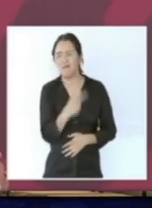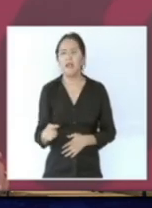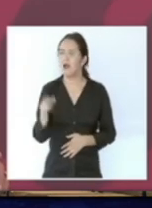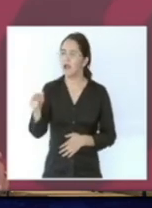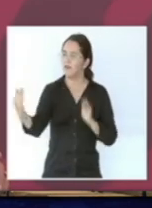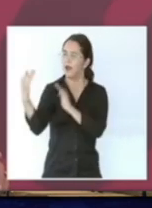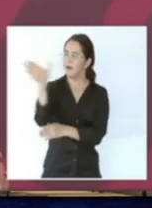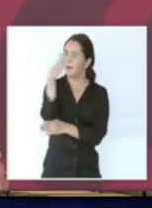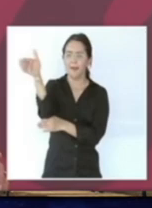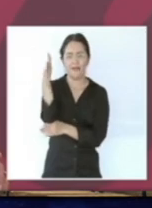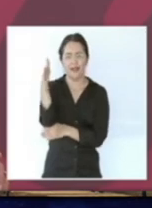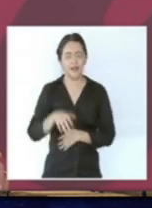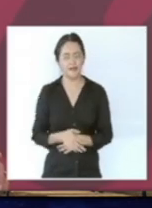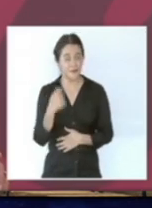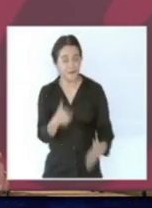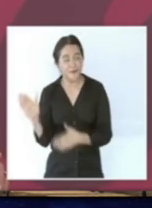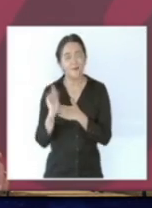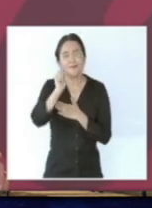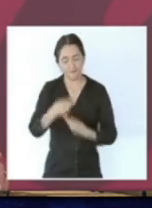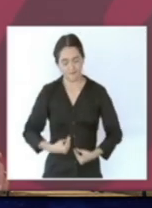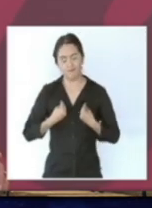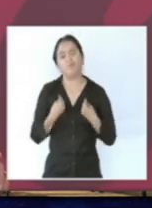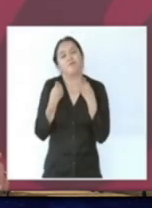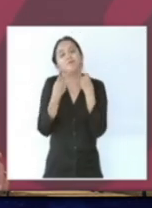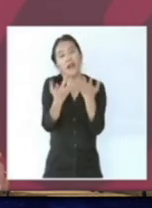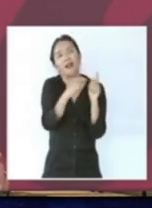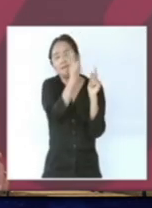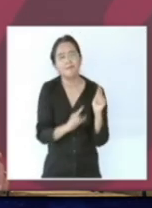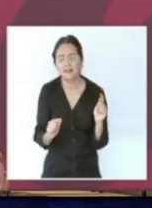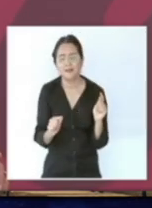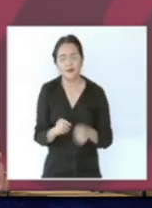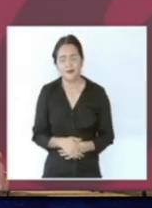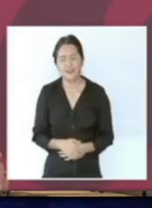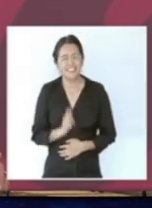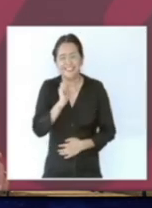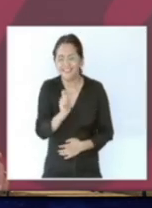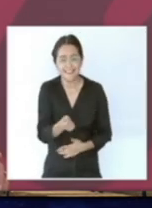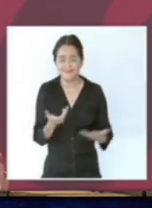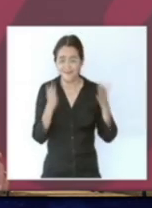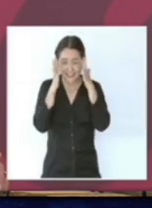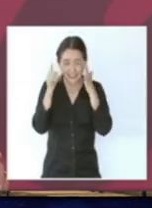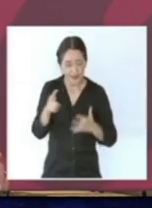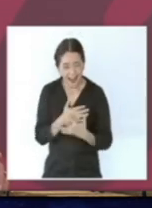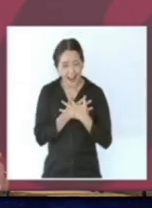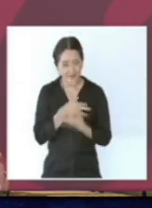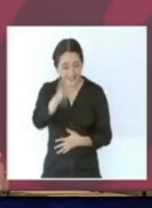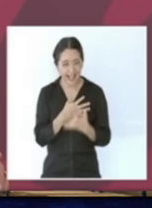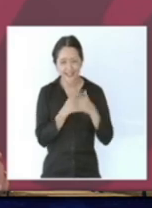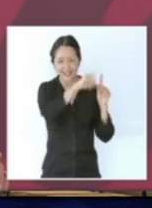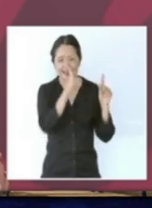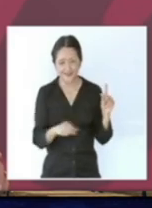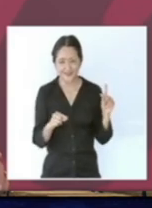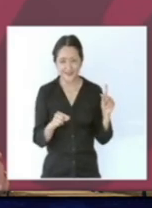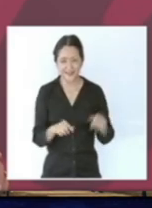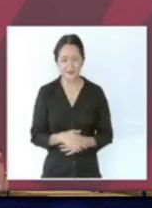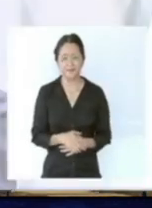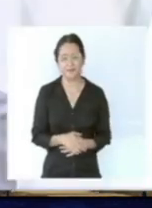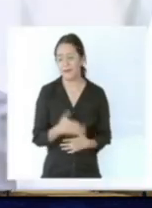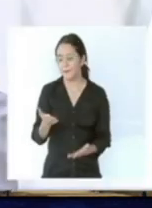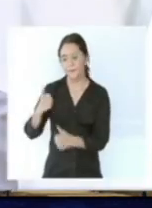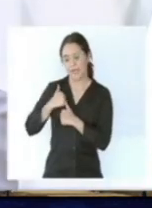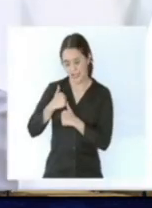ante la insistencia nacional un juramento de entrega incondicional a la nación un acto que refleja su Inmenso Amor a México